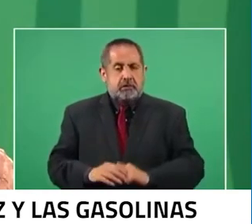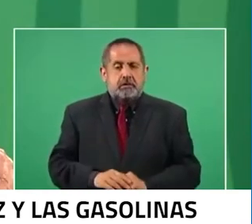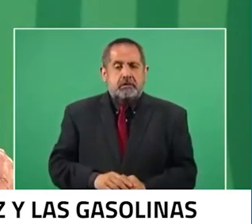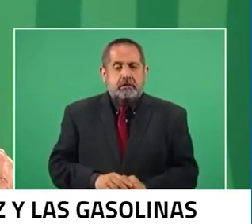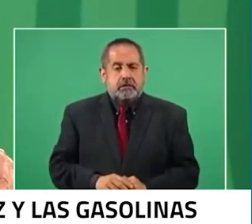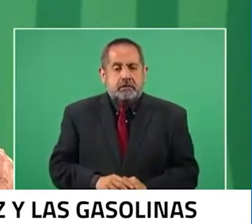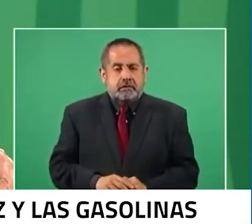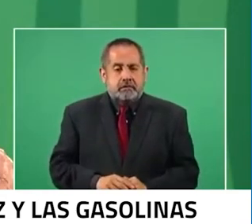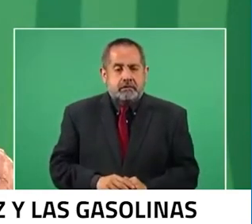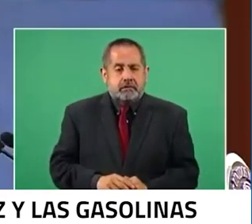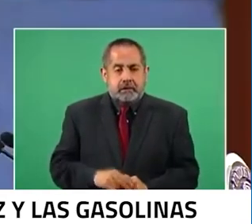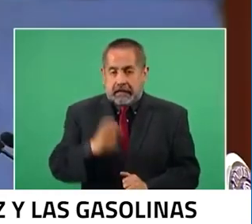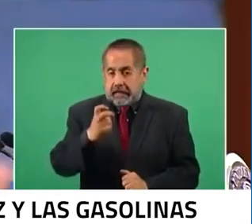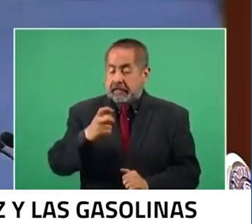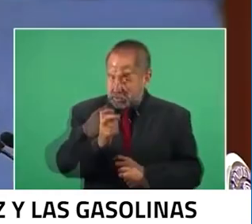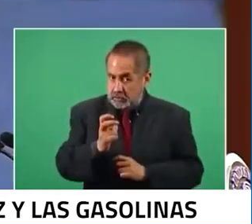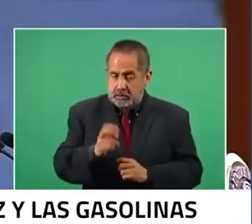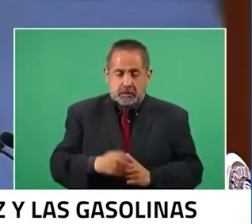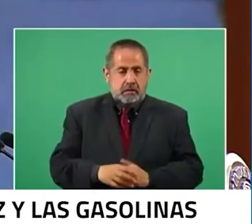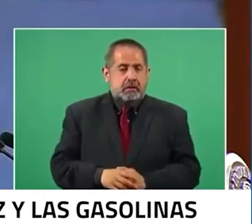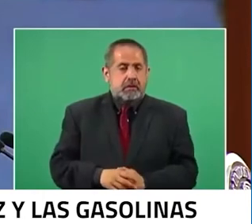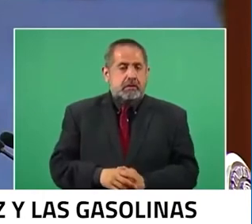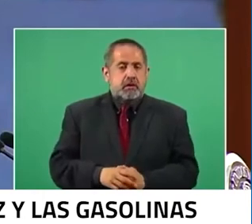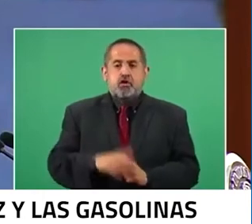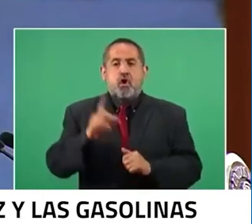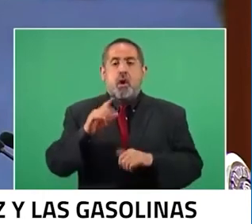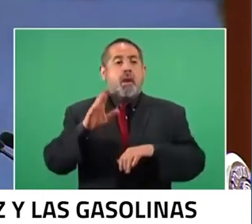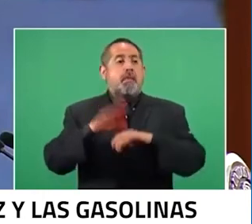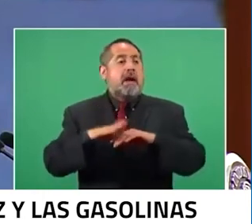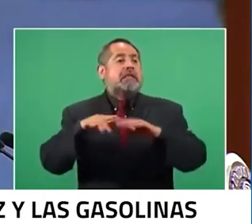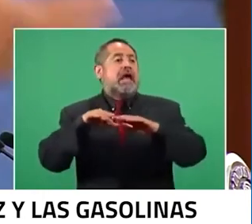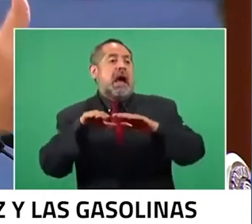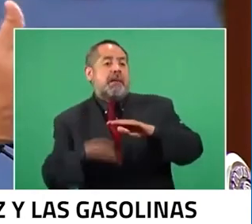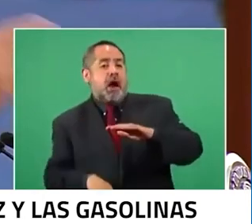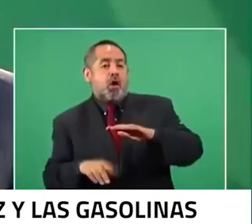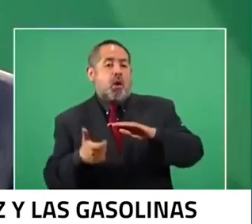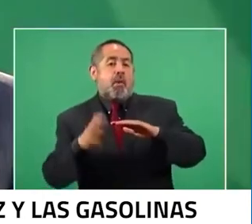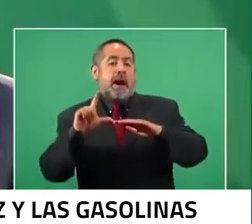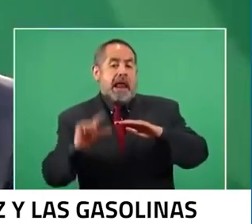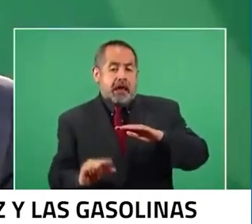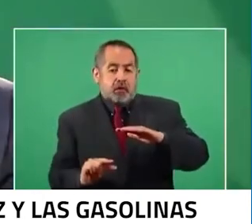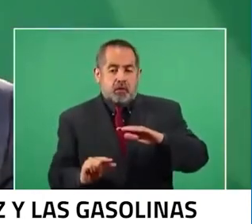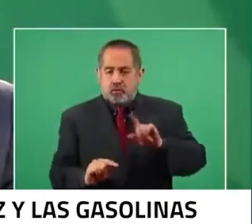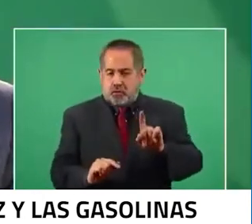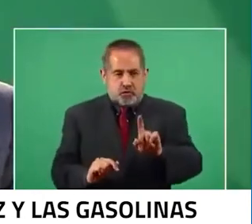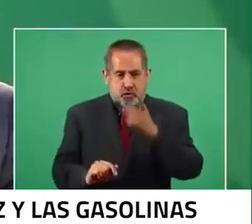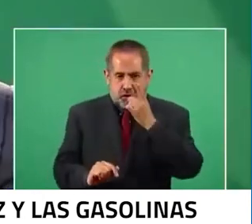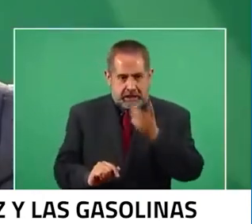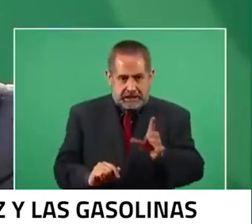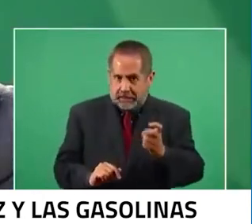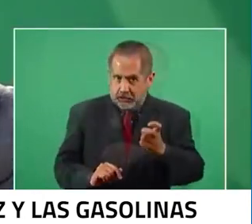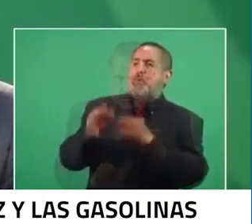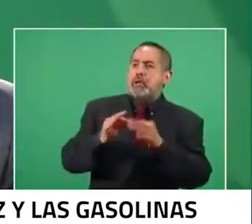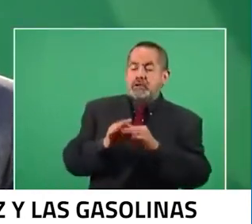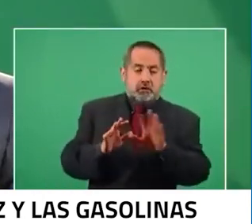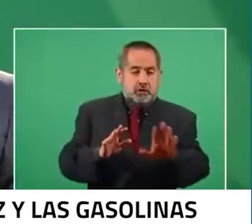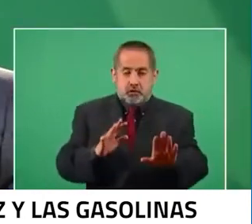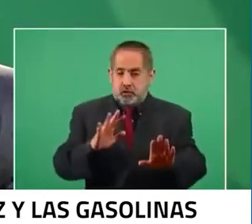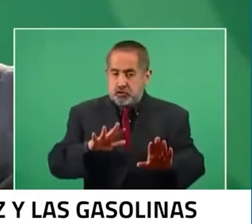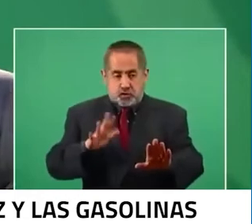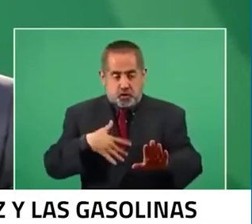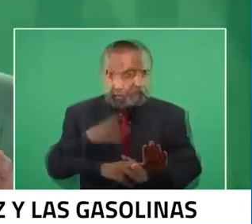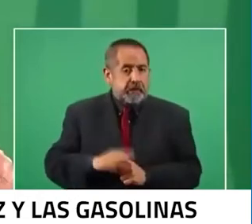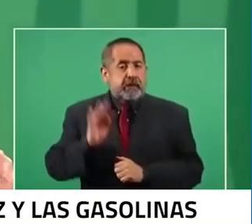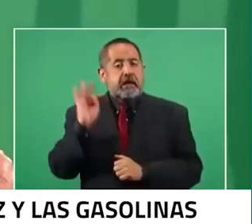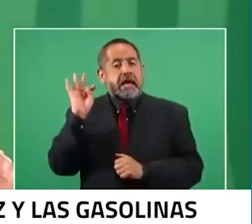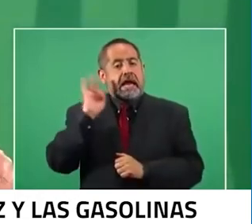eléctrica. Ese es mi compromiso, no bajar, porque entonces van a decir, usted no cumplió. Si nos